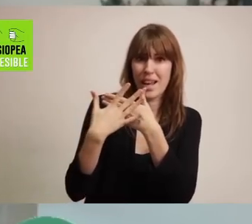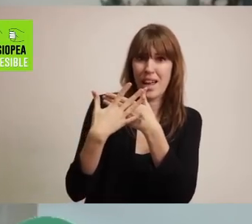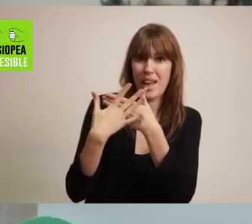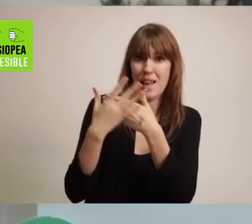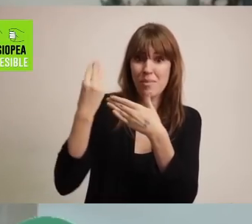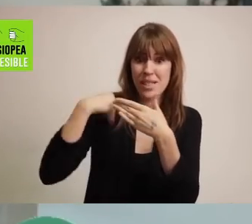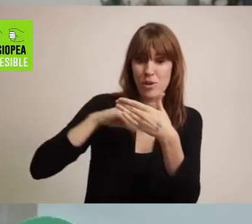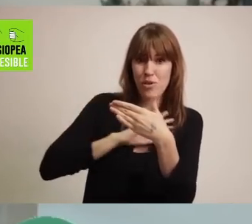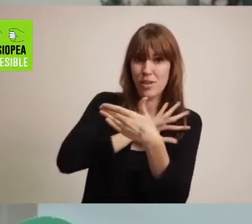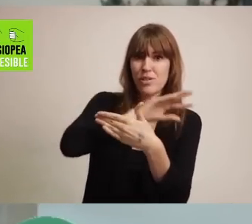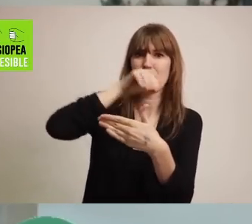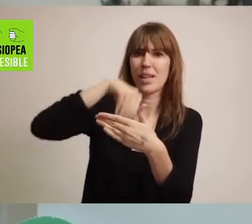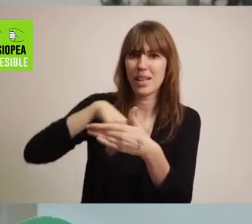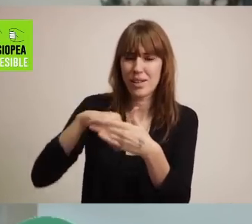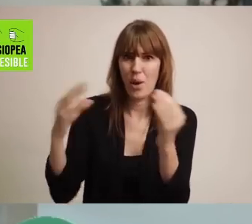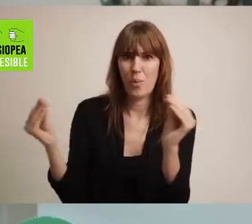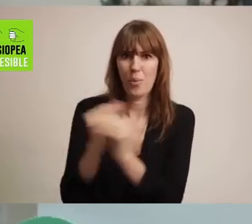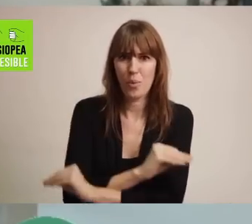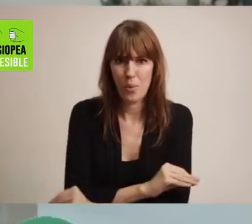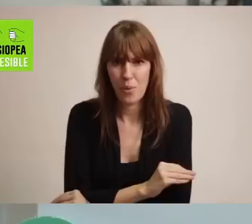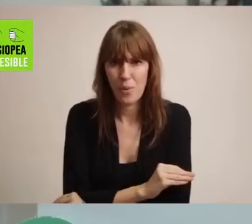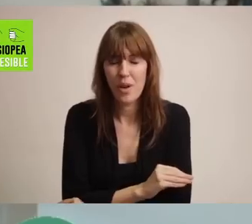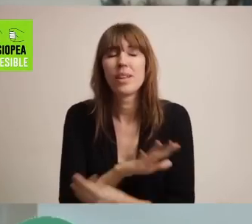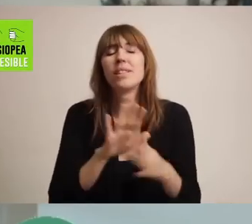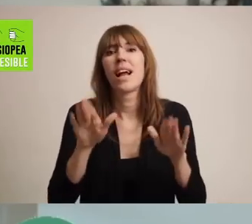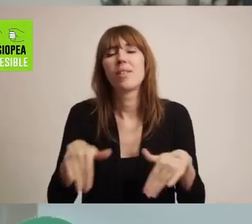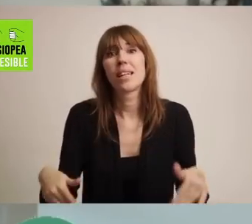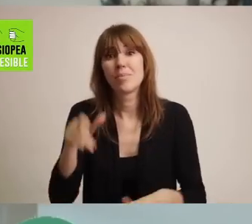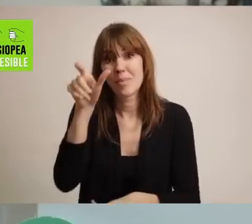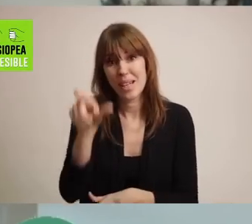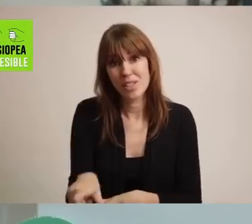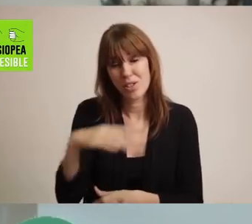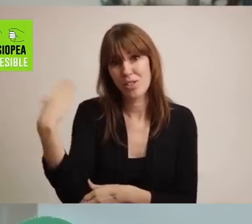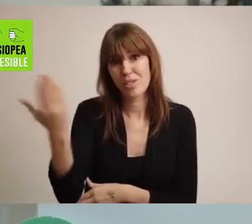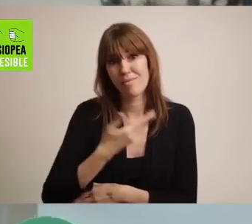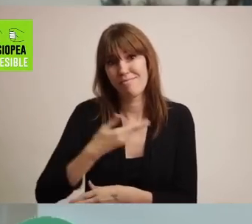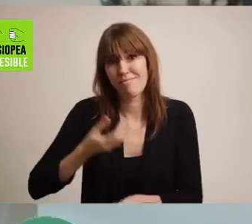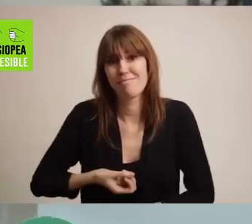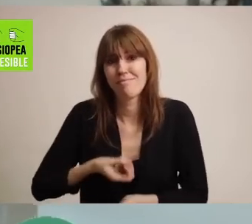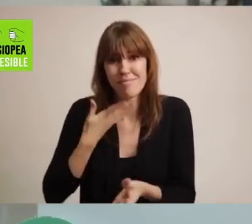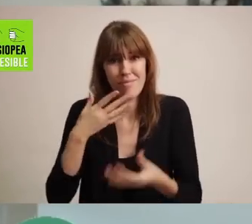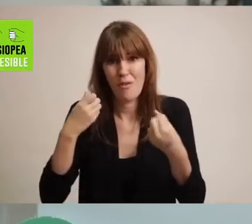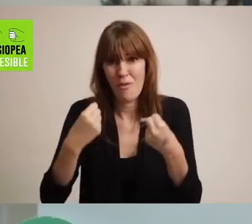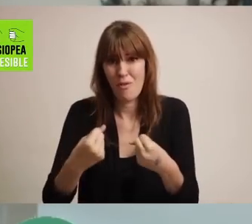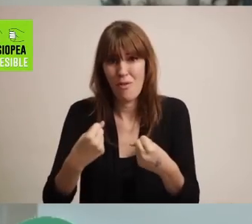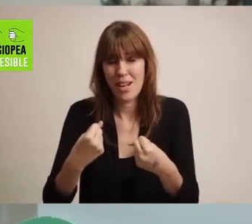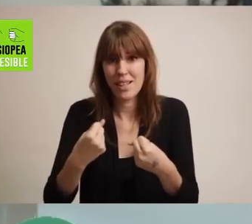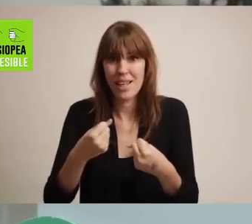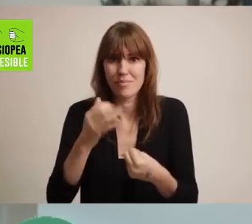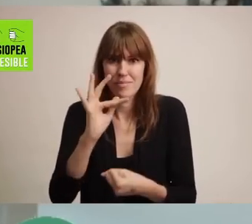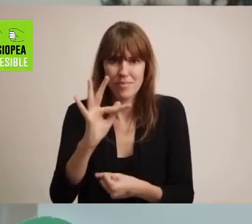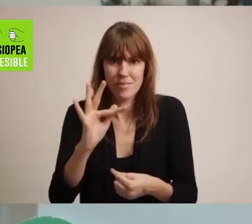estás metiendo. Eso hace que la persona pueda tener reacciones fuertes que no la